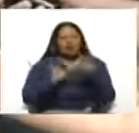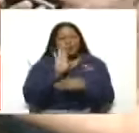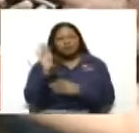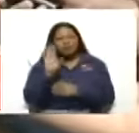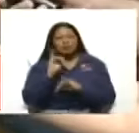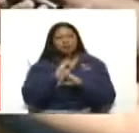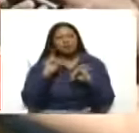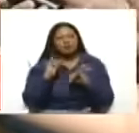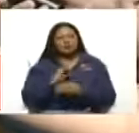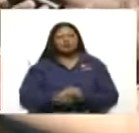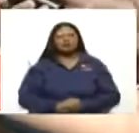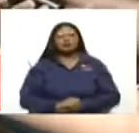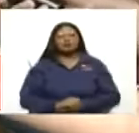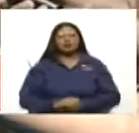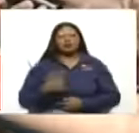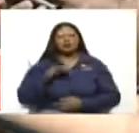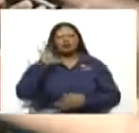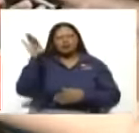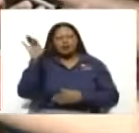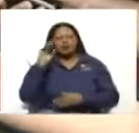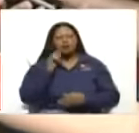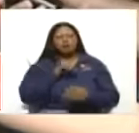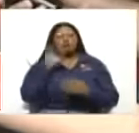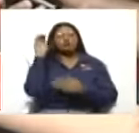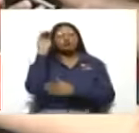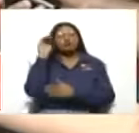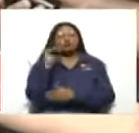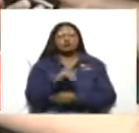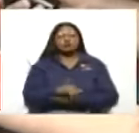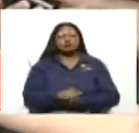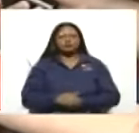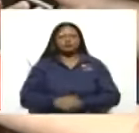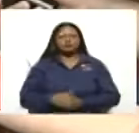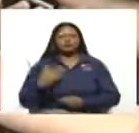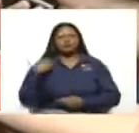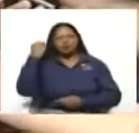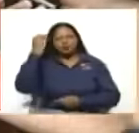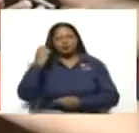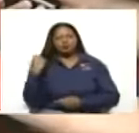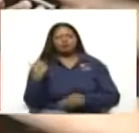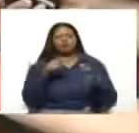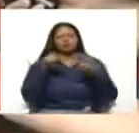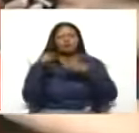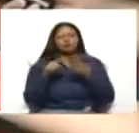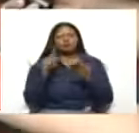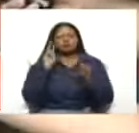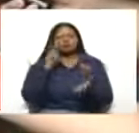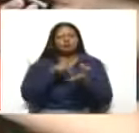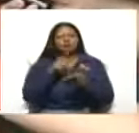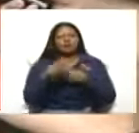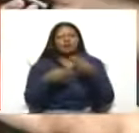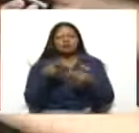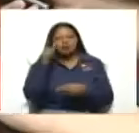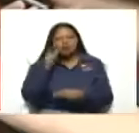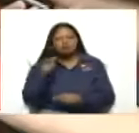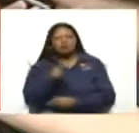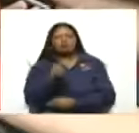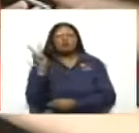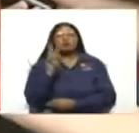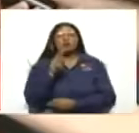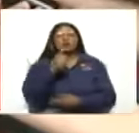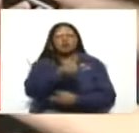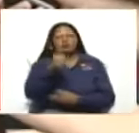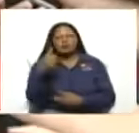le cumple al país, le cumple al futuro. Creo que estos ejemplos de civismo que da el pueblo de Venezuela cada vez